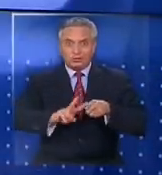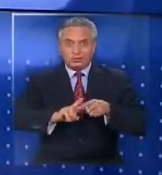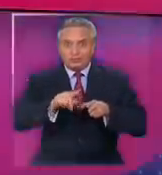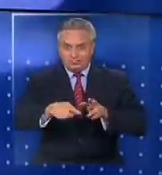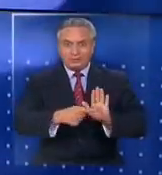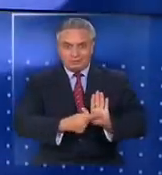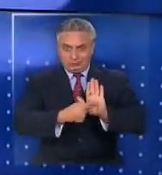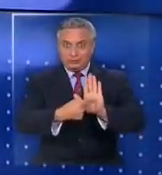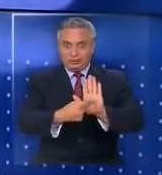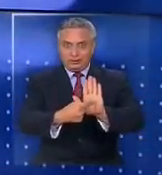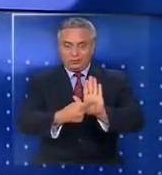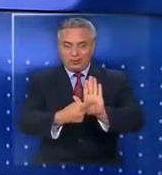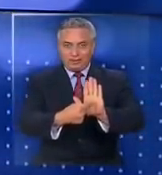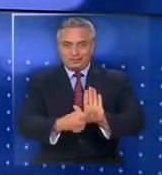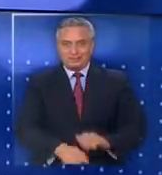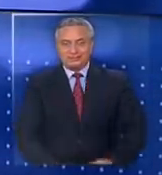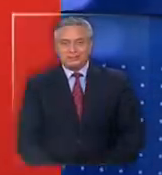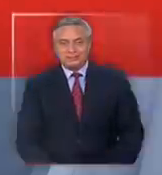los titulares.